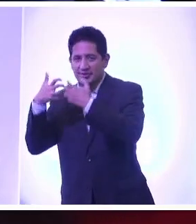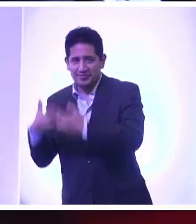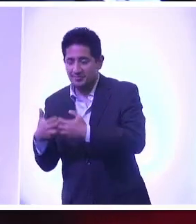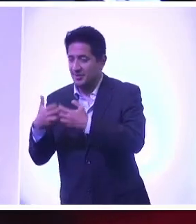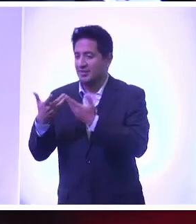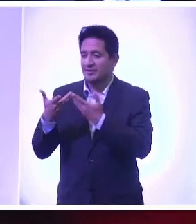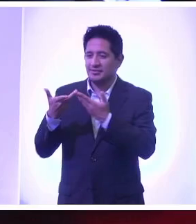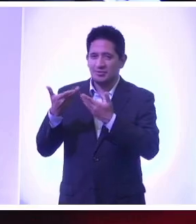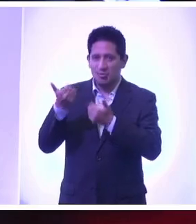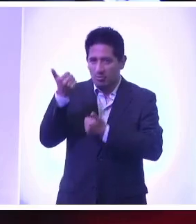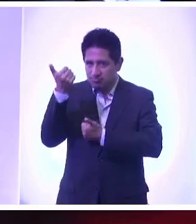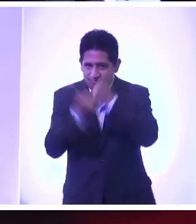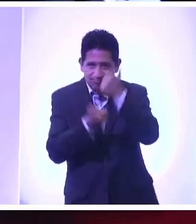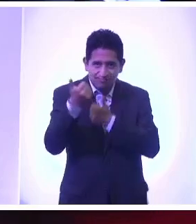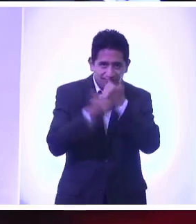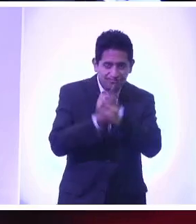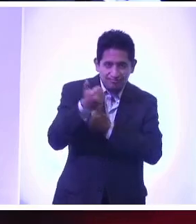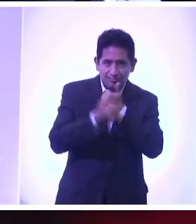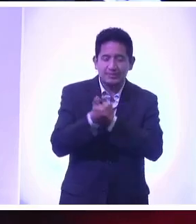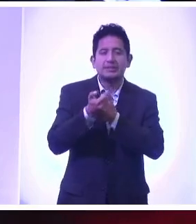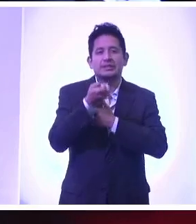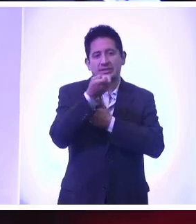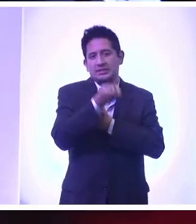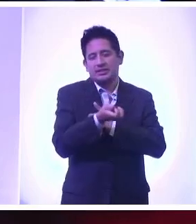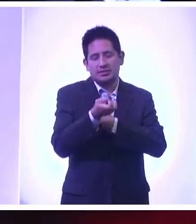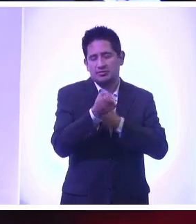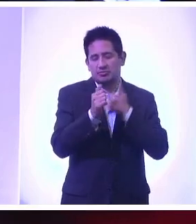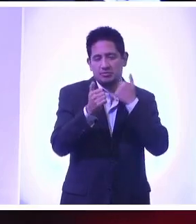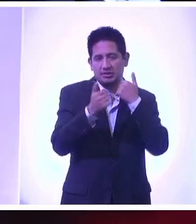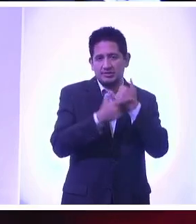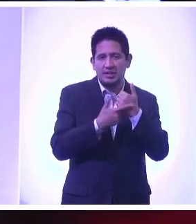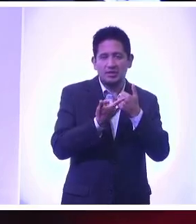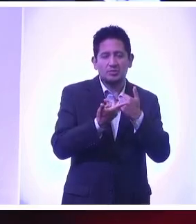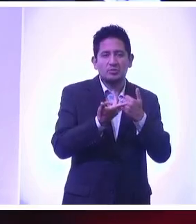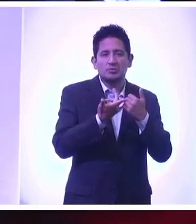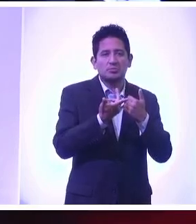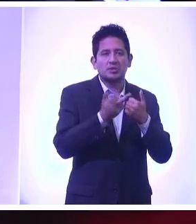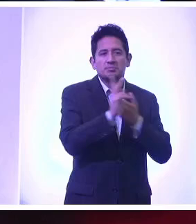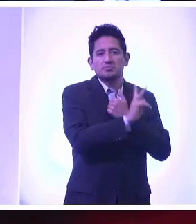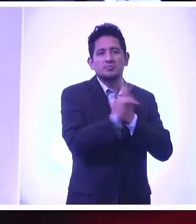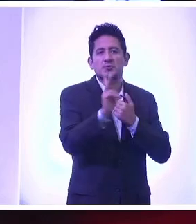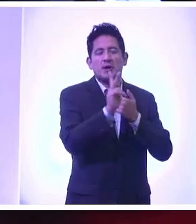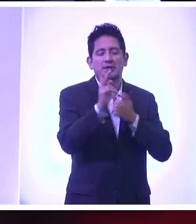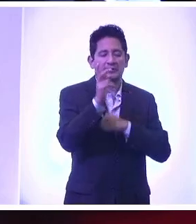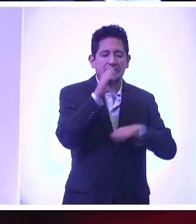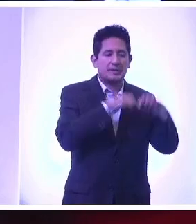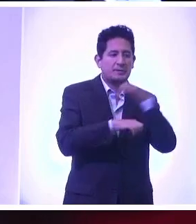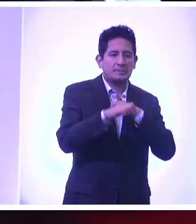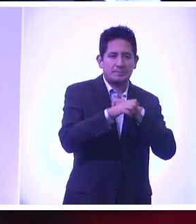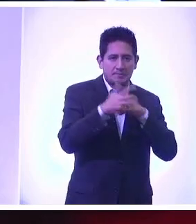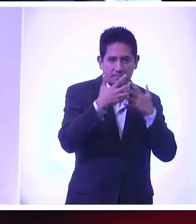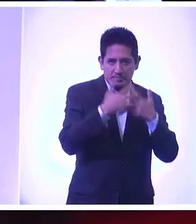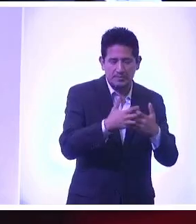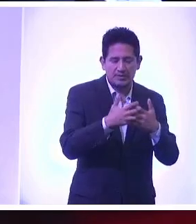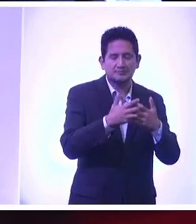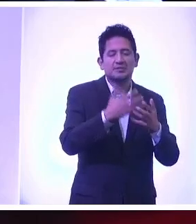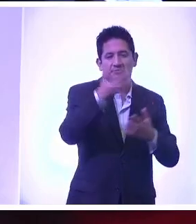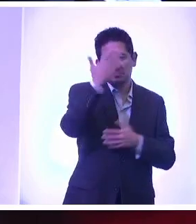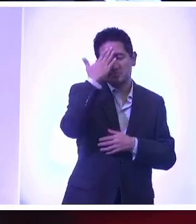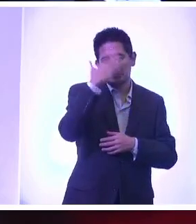es básicamente la la lógica de cualquier empresa eh es algo